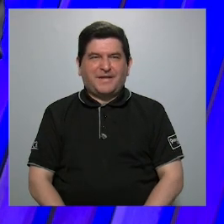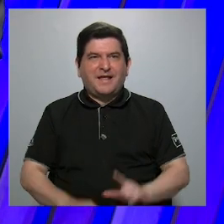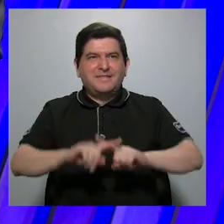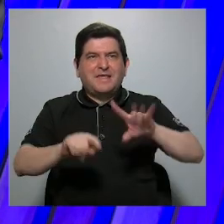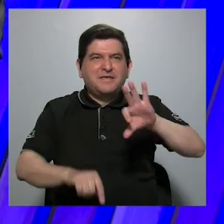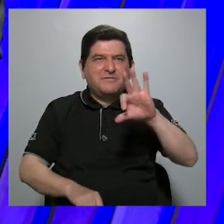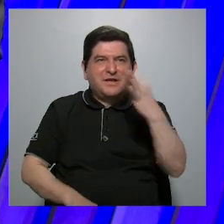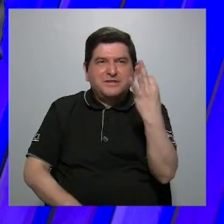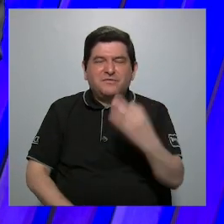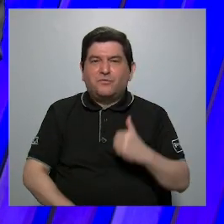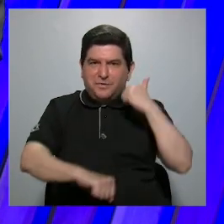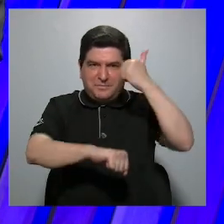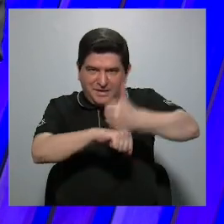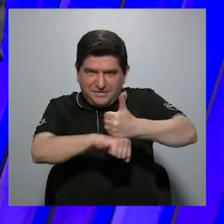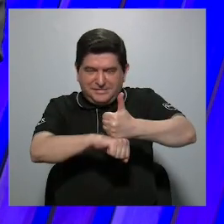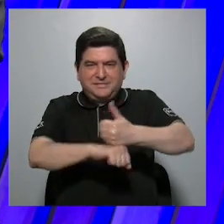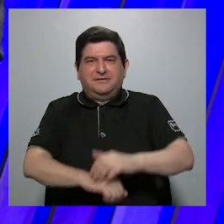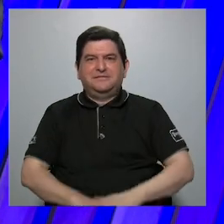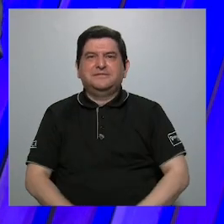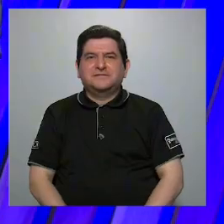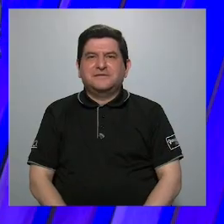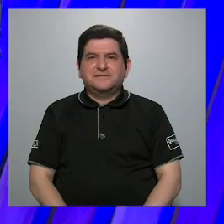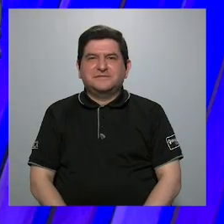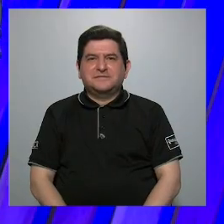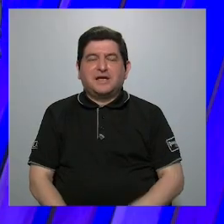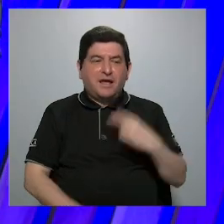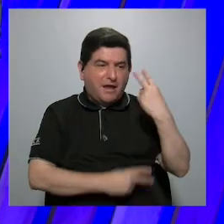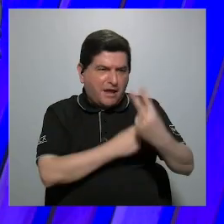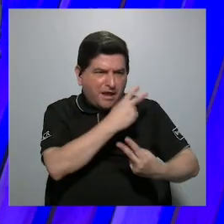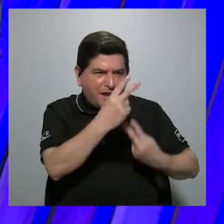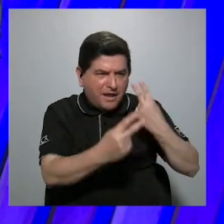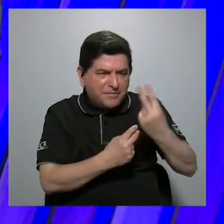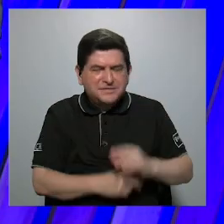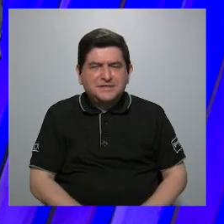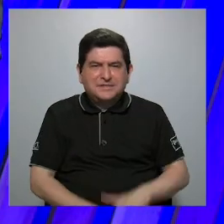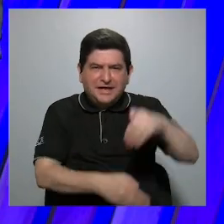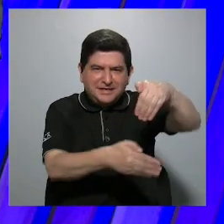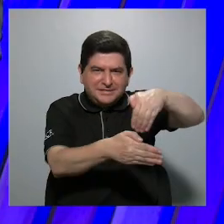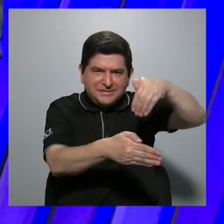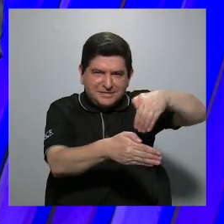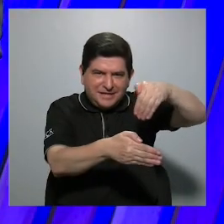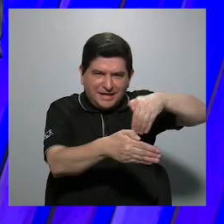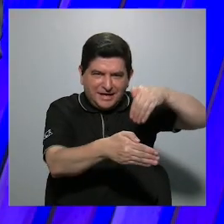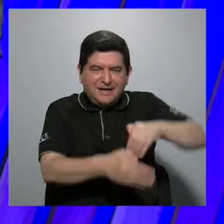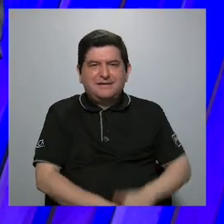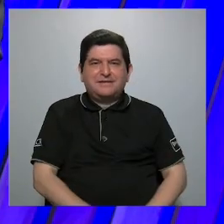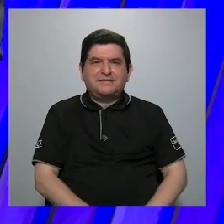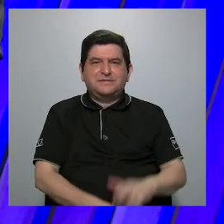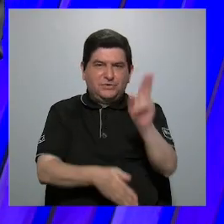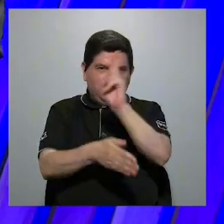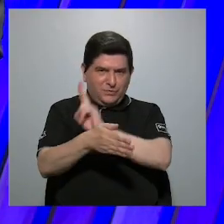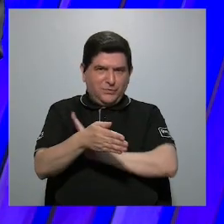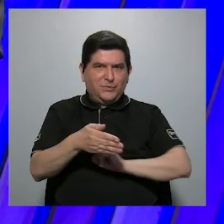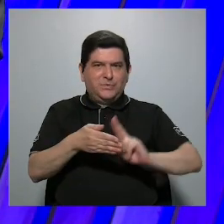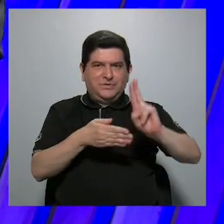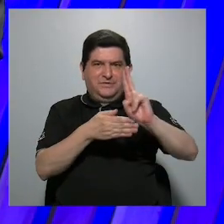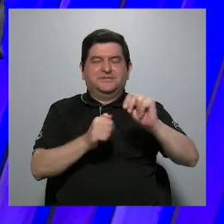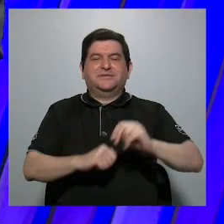de alguna manera las estableció en sus visitas al archivo